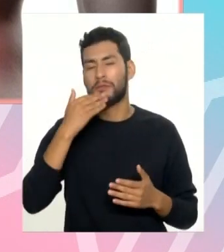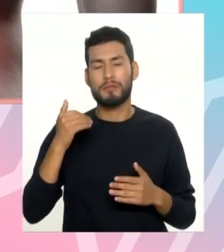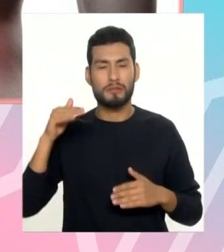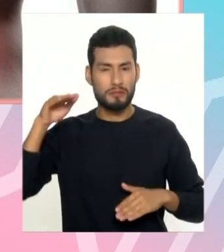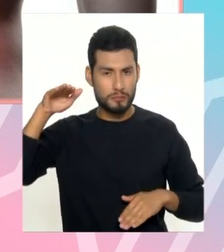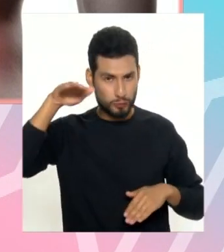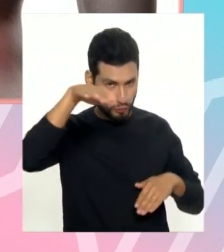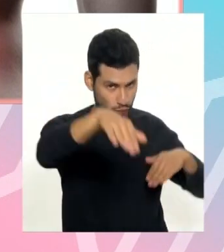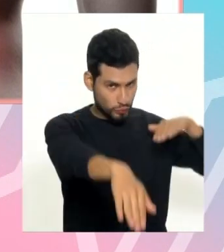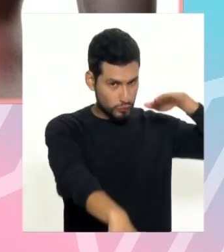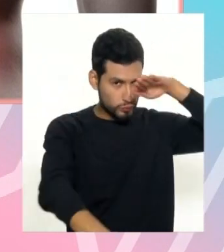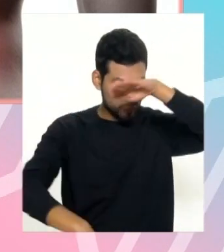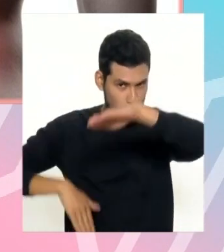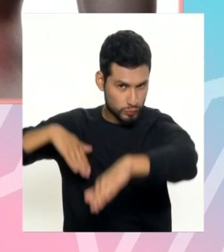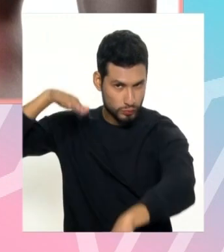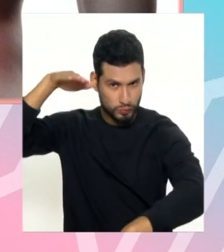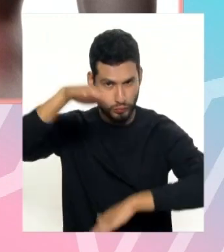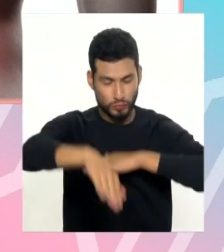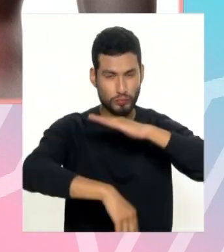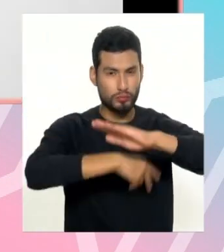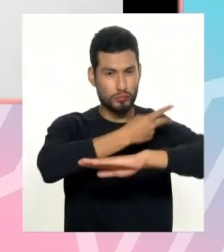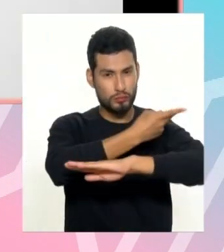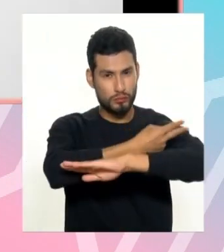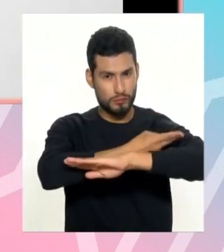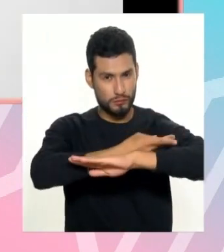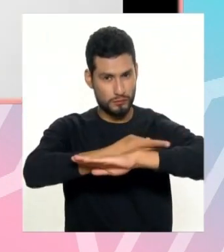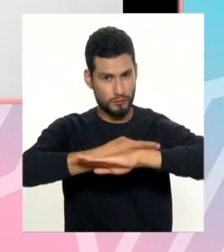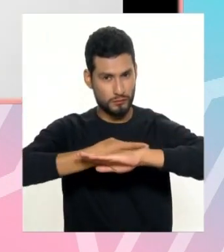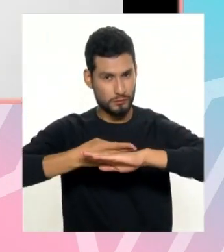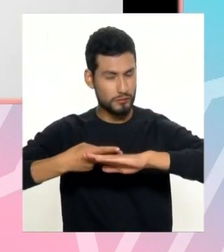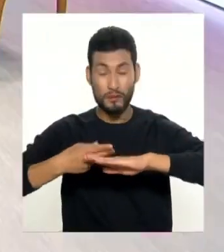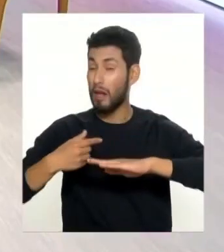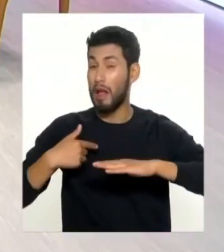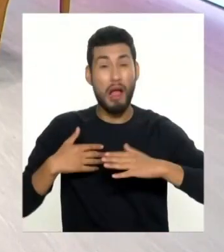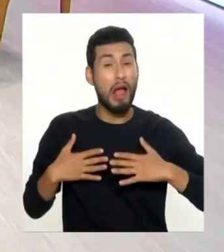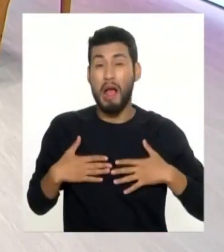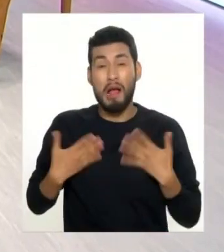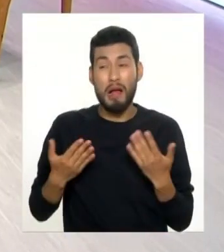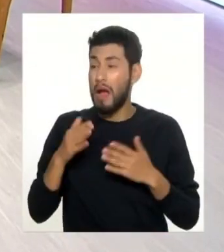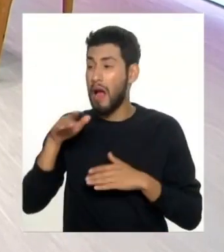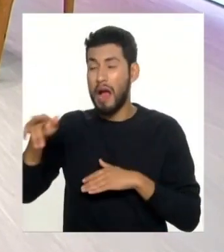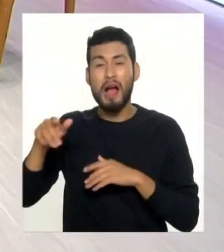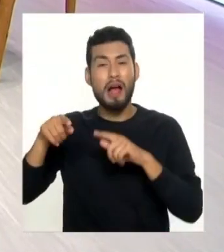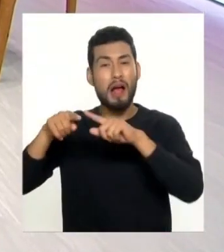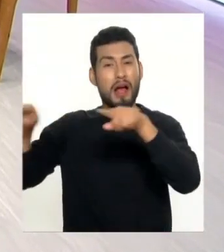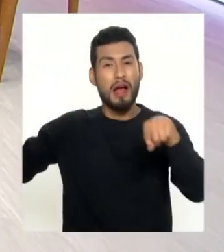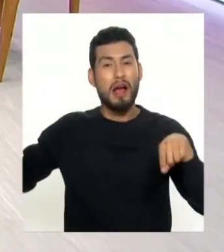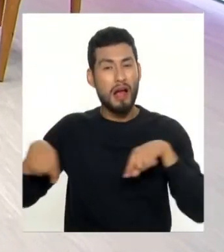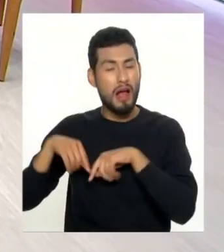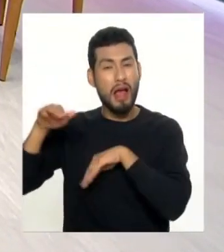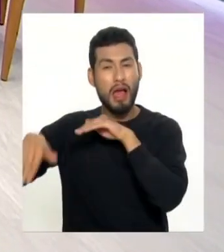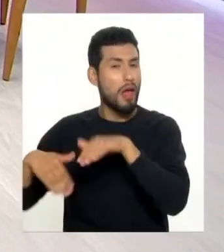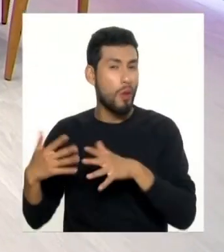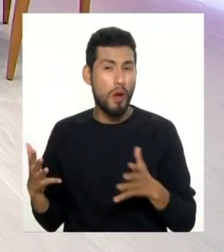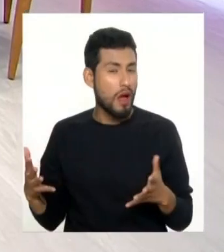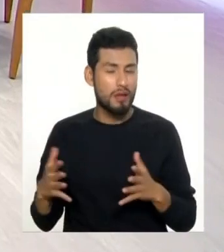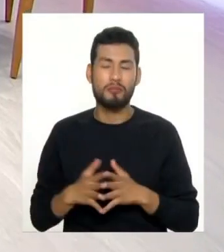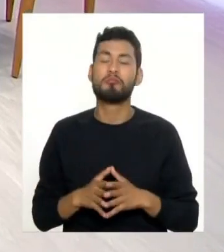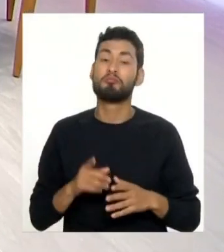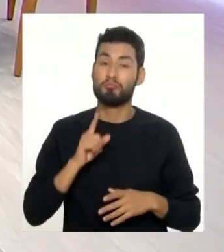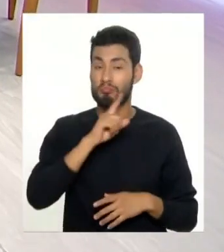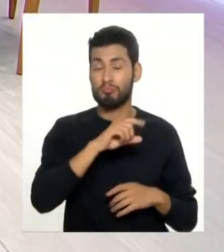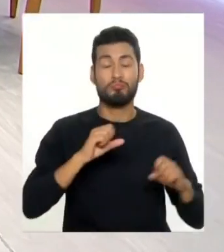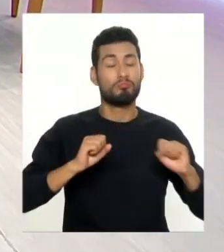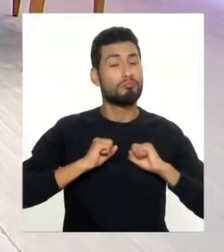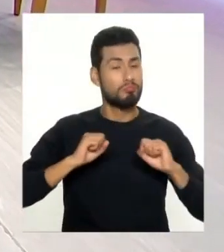Ahora, muchas veces no tenemos cerca una piscina, entonces podemos ir a un gimnasio, podemos trabajar, debemos